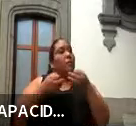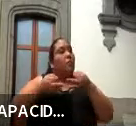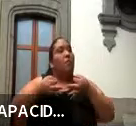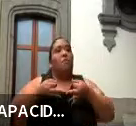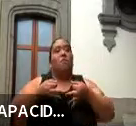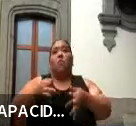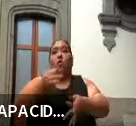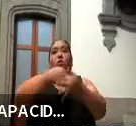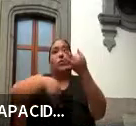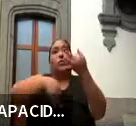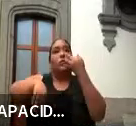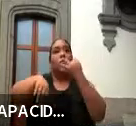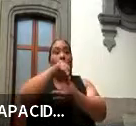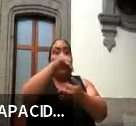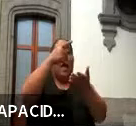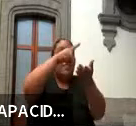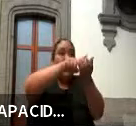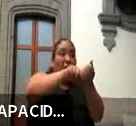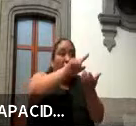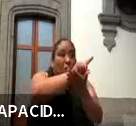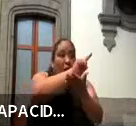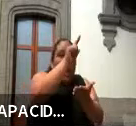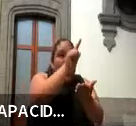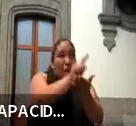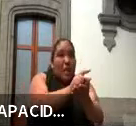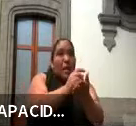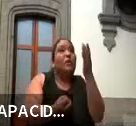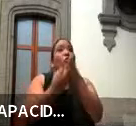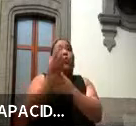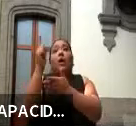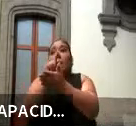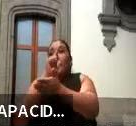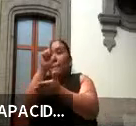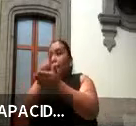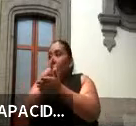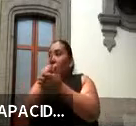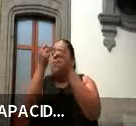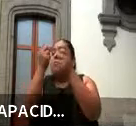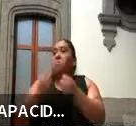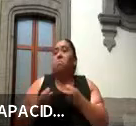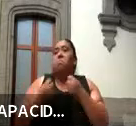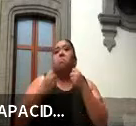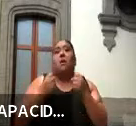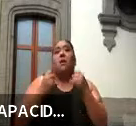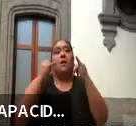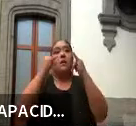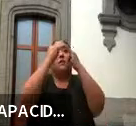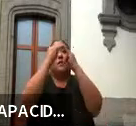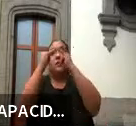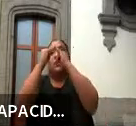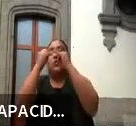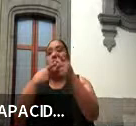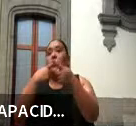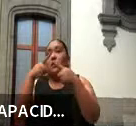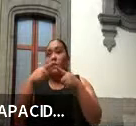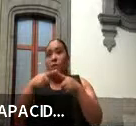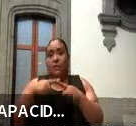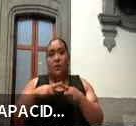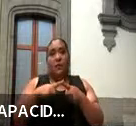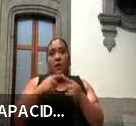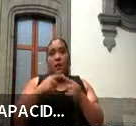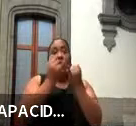nivel de legislación, políticas públicas y a nivel de fortalecimiento institucional el accionar del Estado y